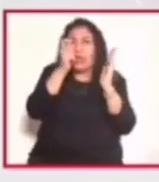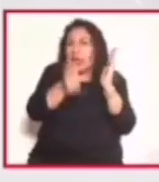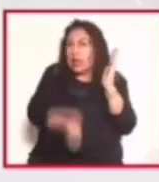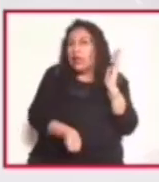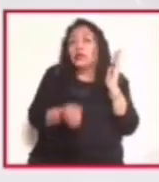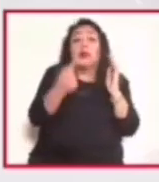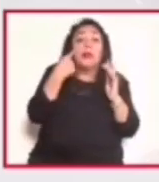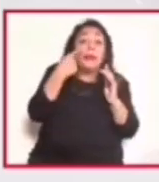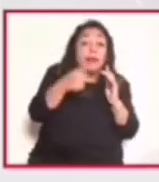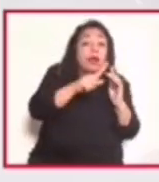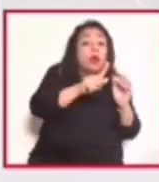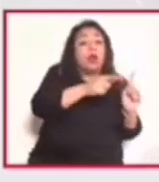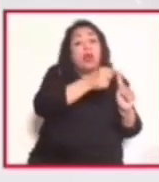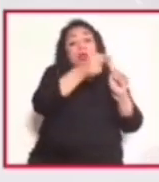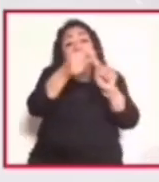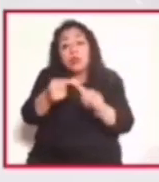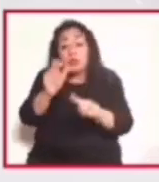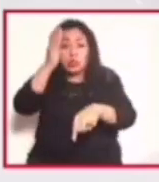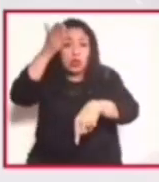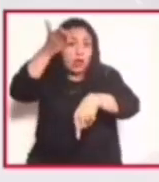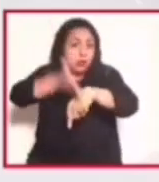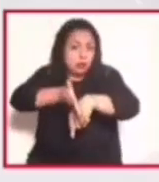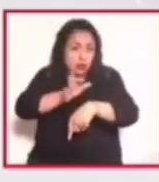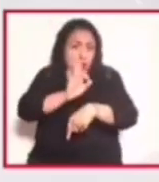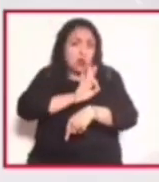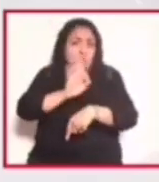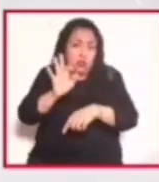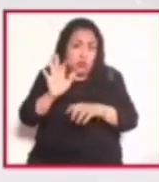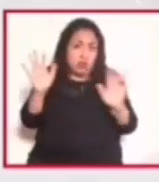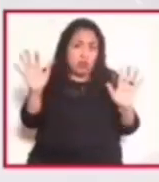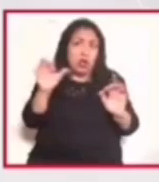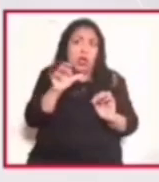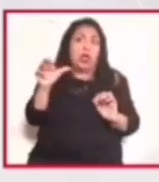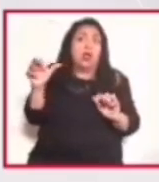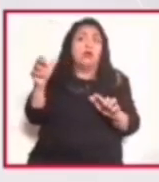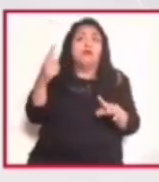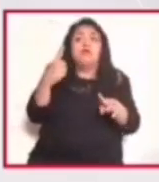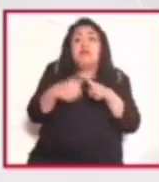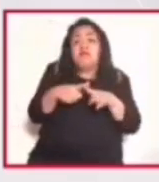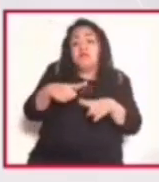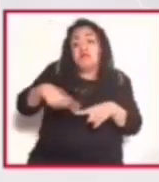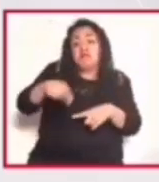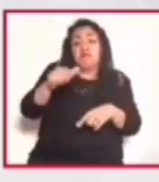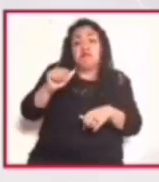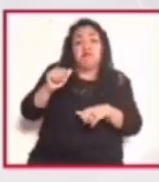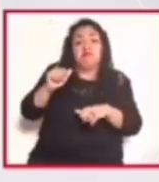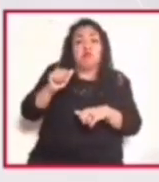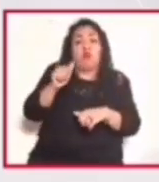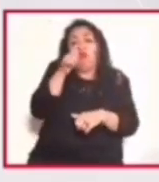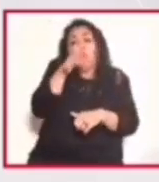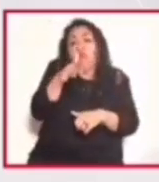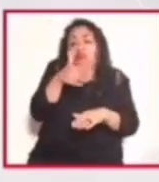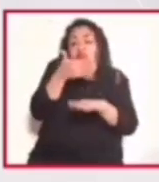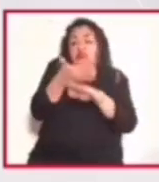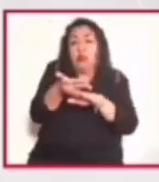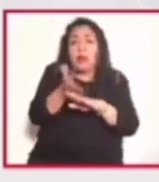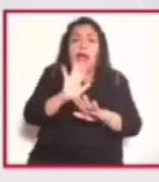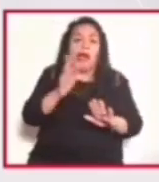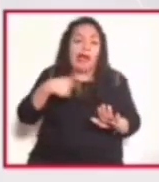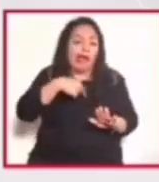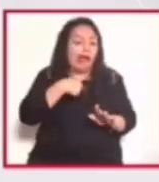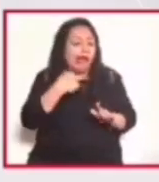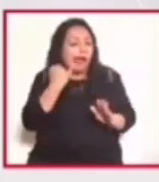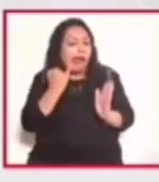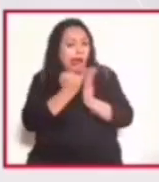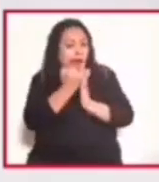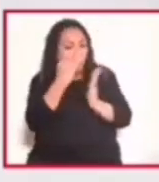Seguimiento, canalización y hasta el castigo en todo caso de quien fuera el agresor, ¿no? Entonces decidimos hacer un